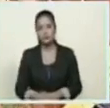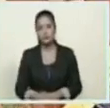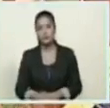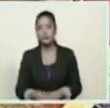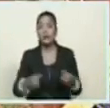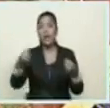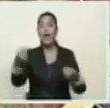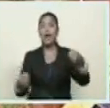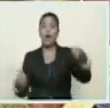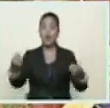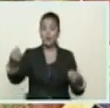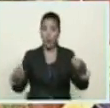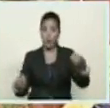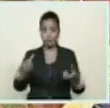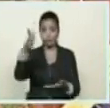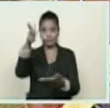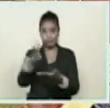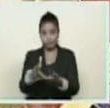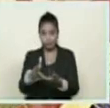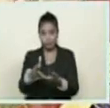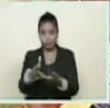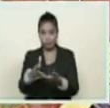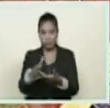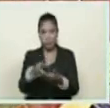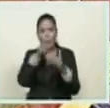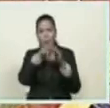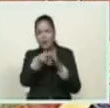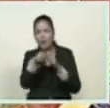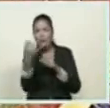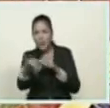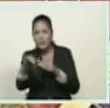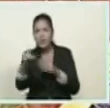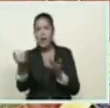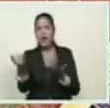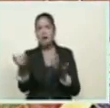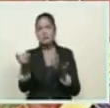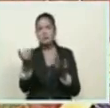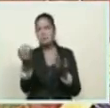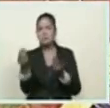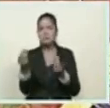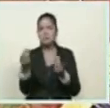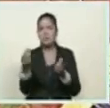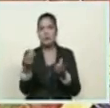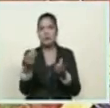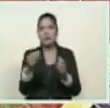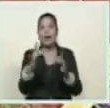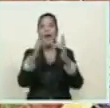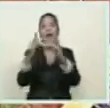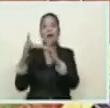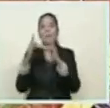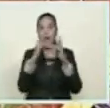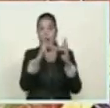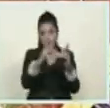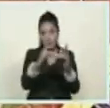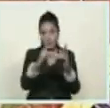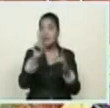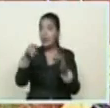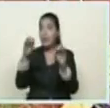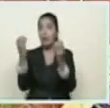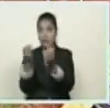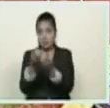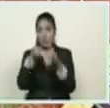el camión por dentro tenía camas y unas